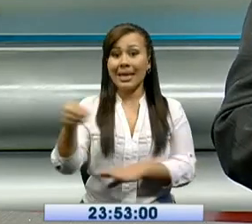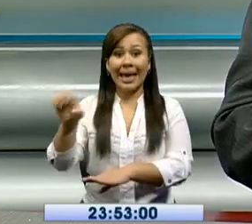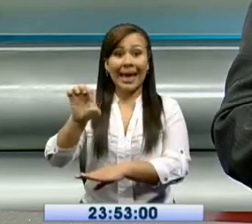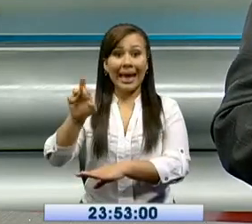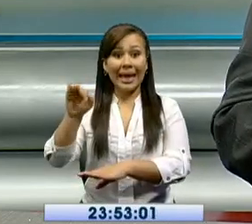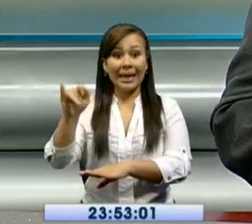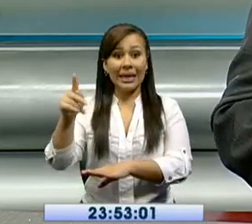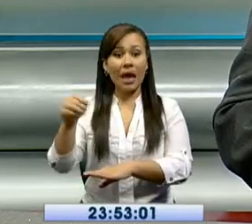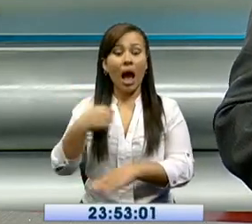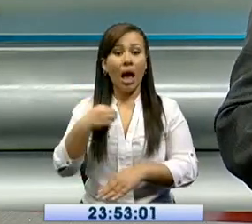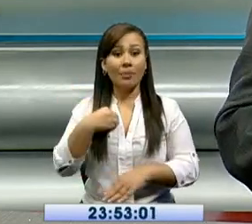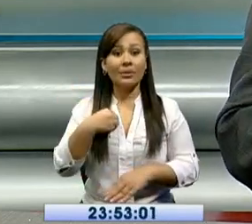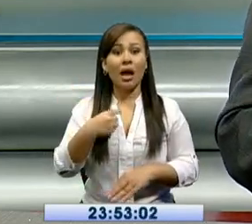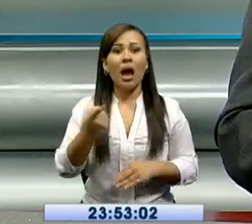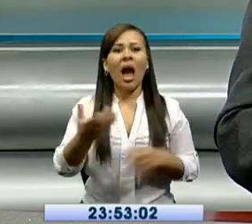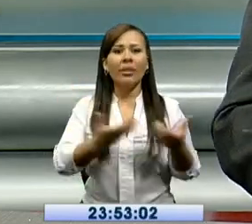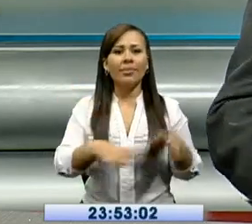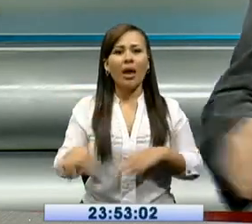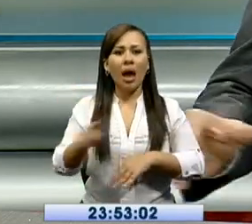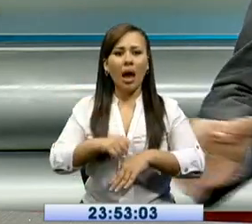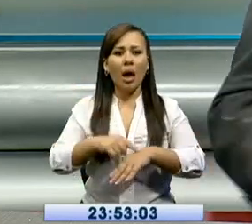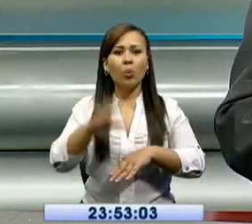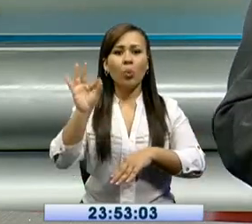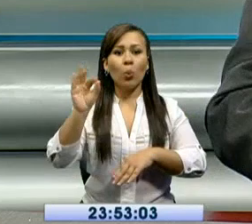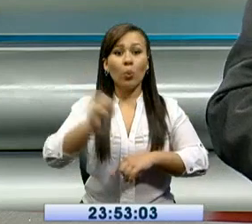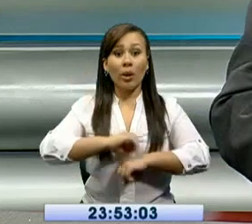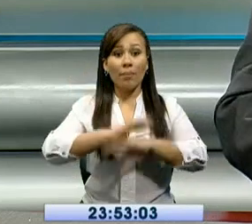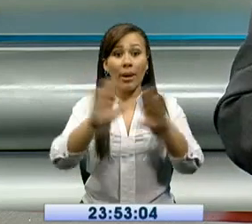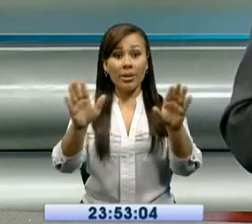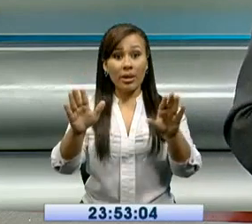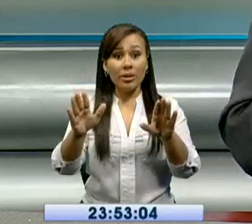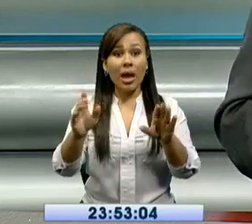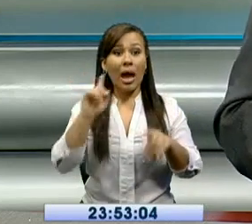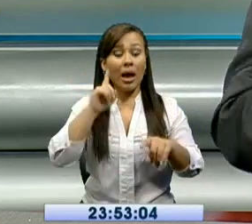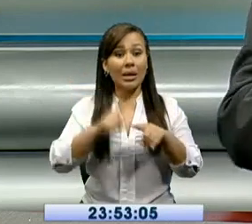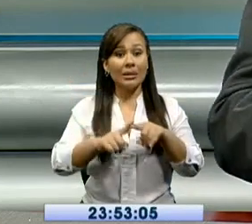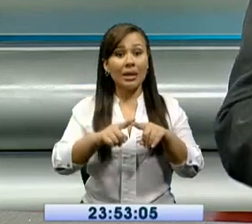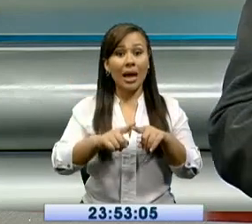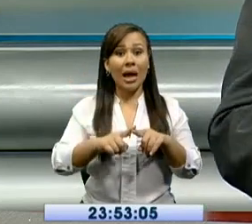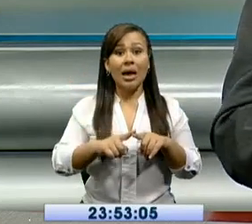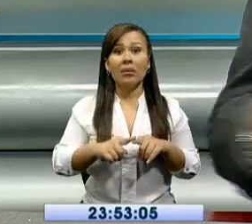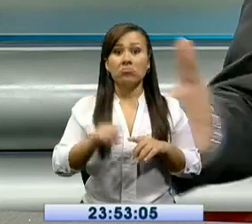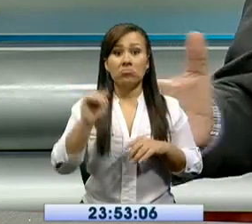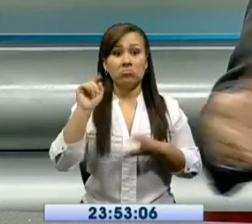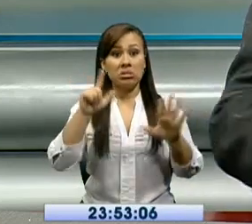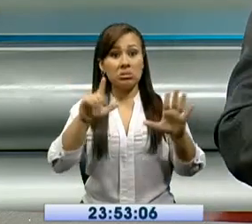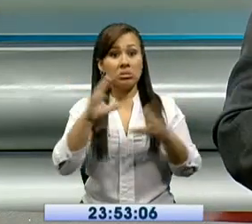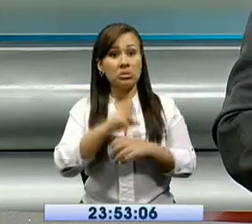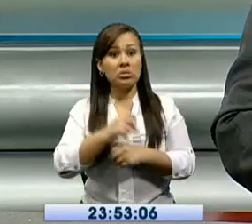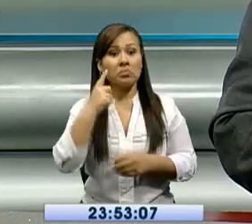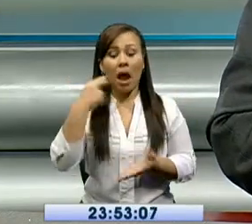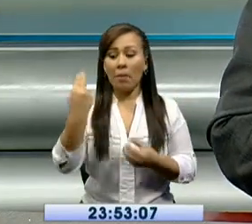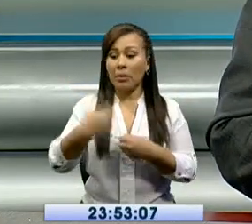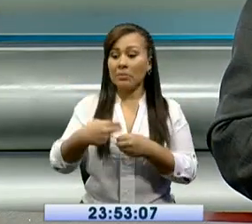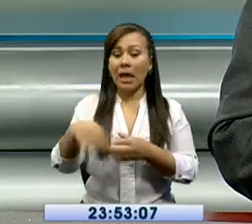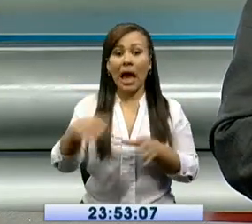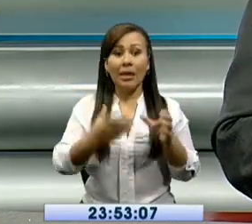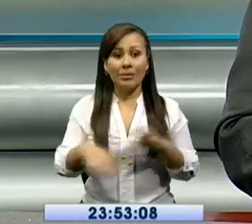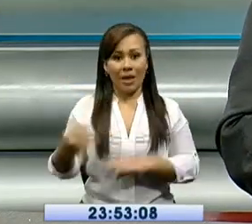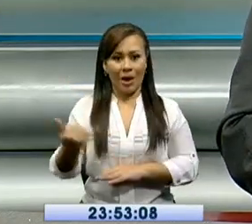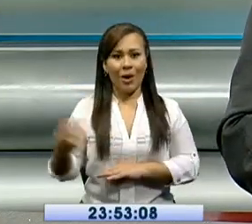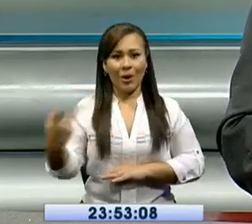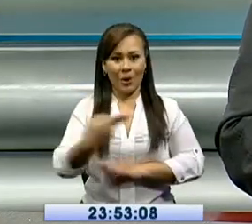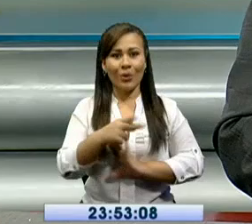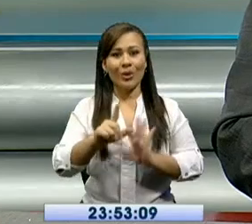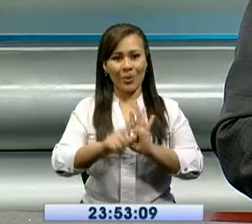mañana hasta las 5 de la tarde, evento con muchos artistas, tanto nacionales, es decir, ecuatorianos, como artistas internacionales. Tenemos que hacer un corte,